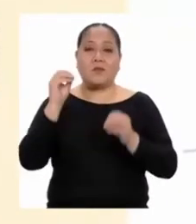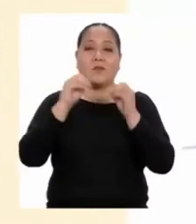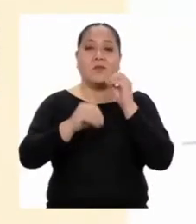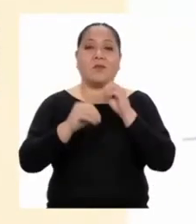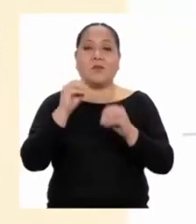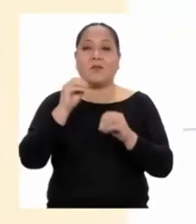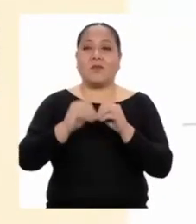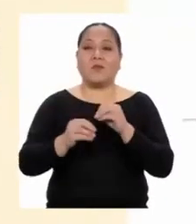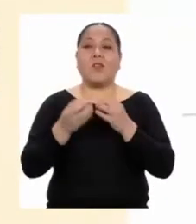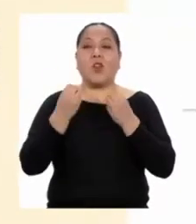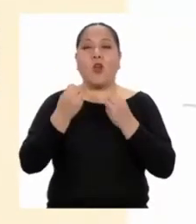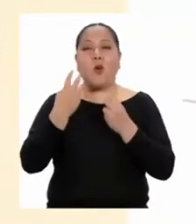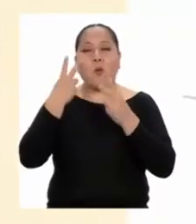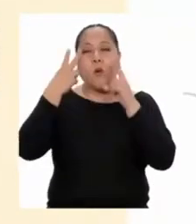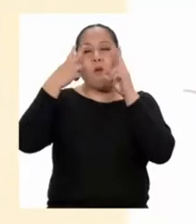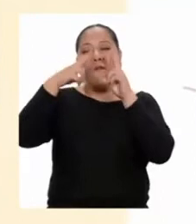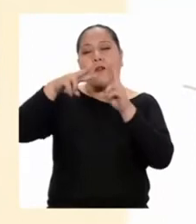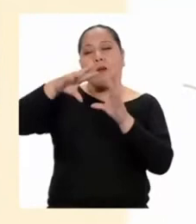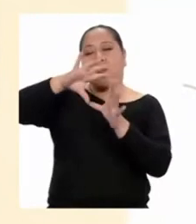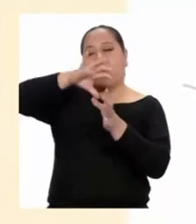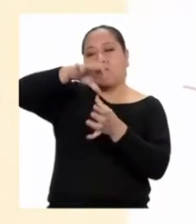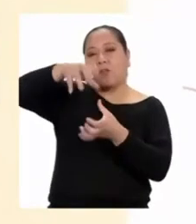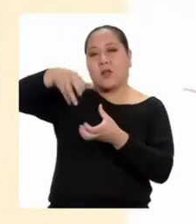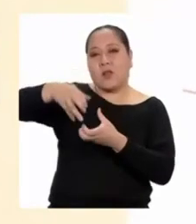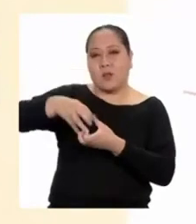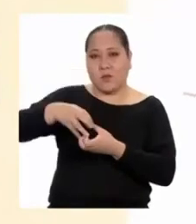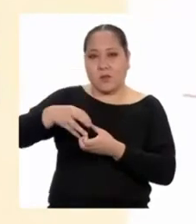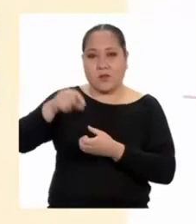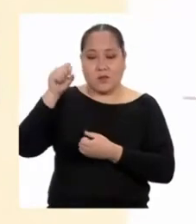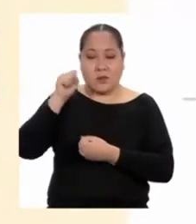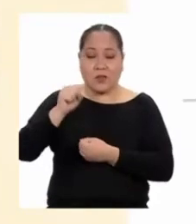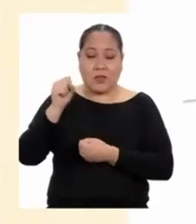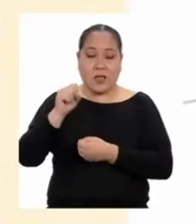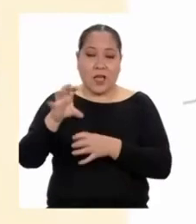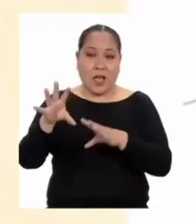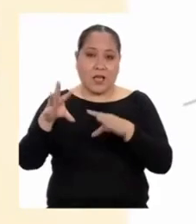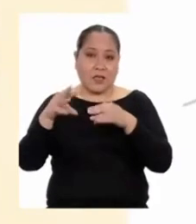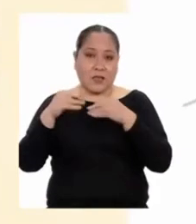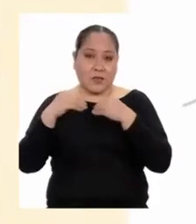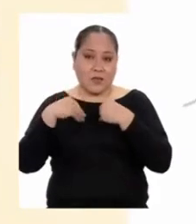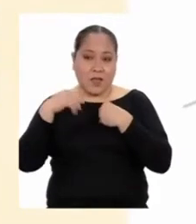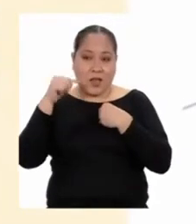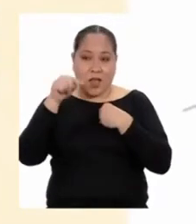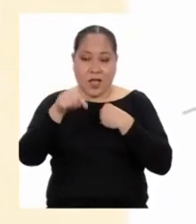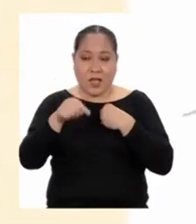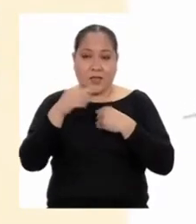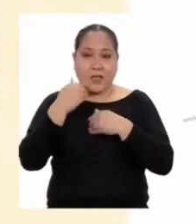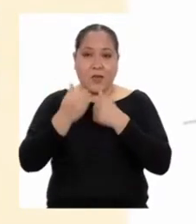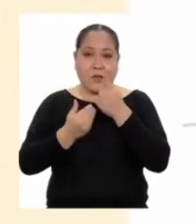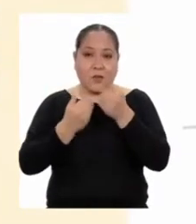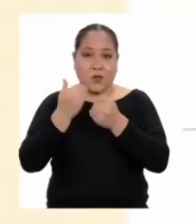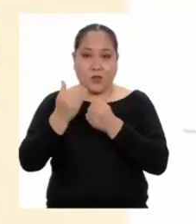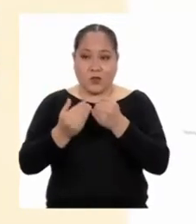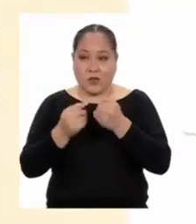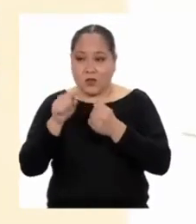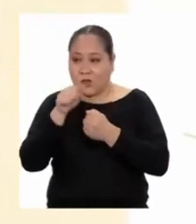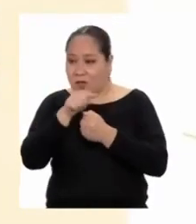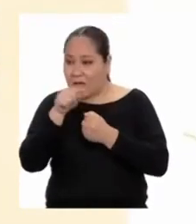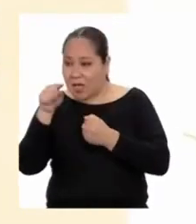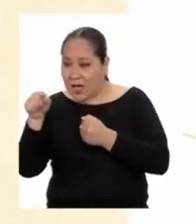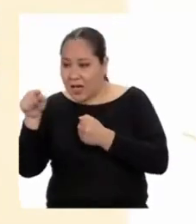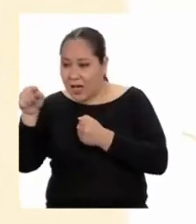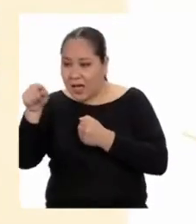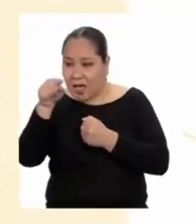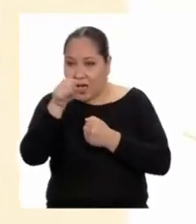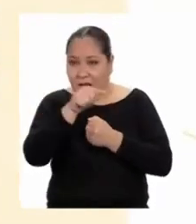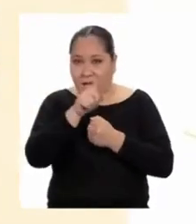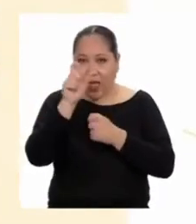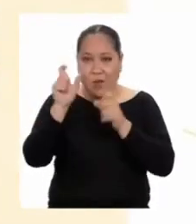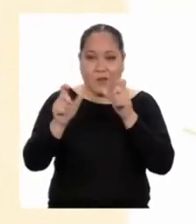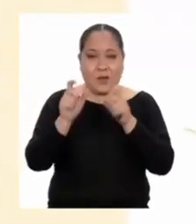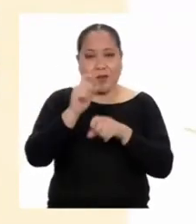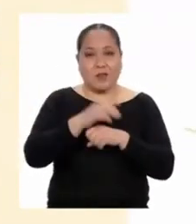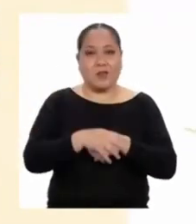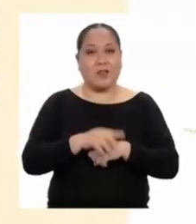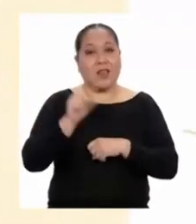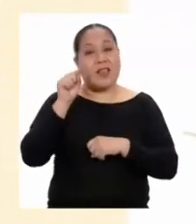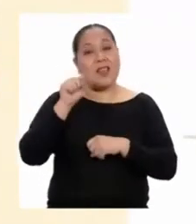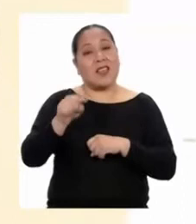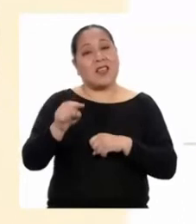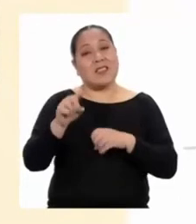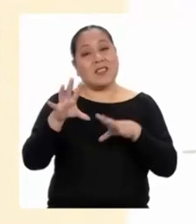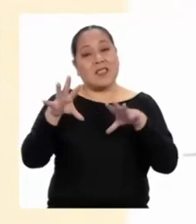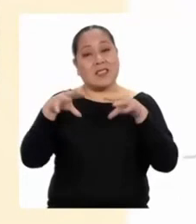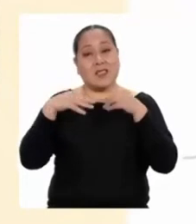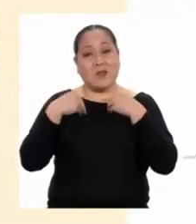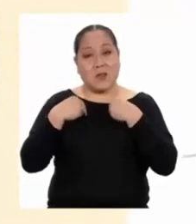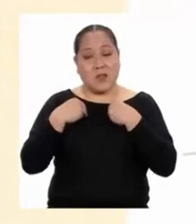forma de percibir el mundo y el ser capaces de ver este mismo proceso en los demás. A partir de este